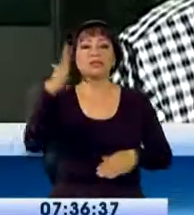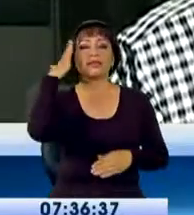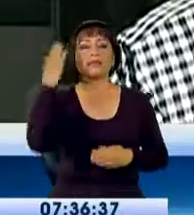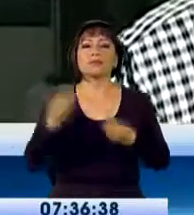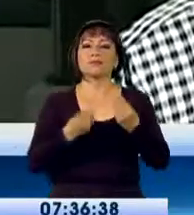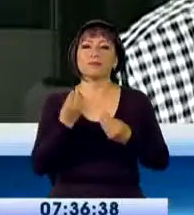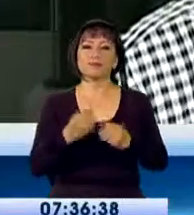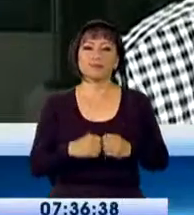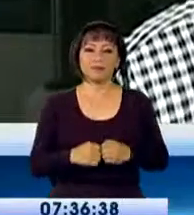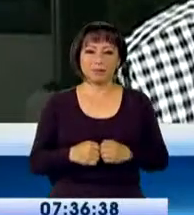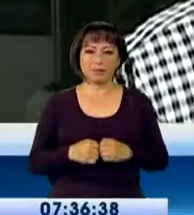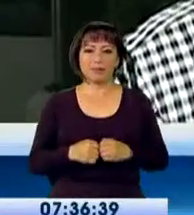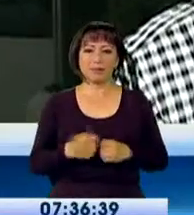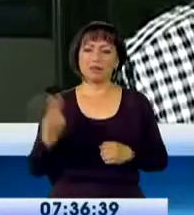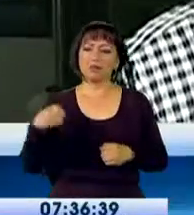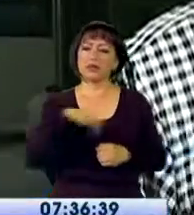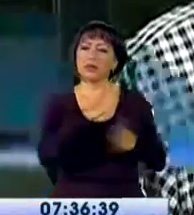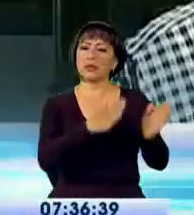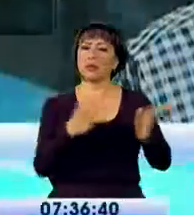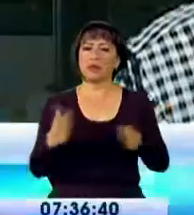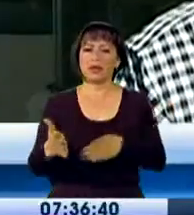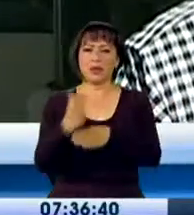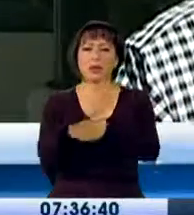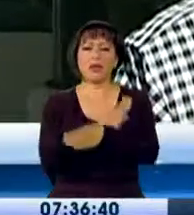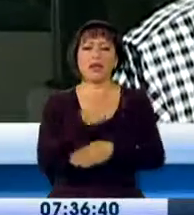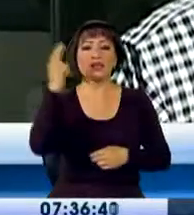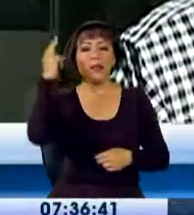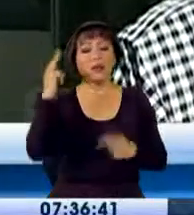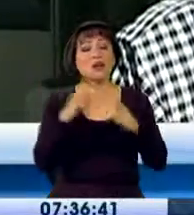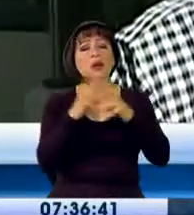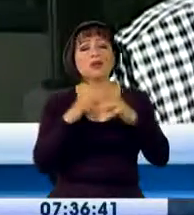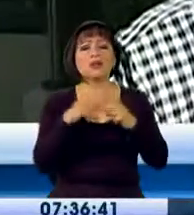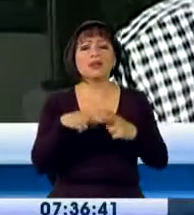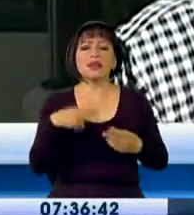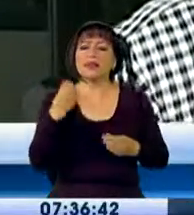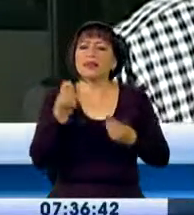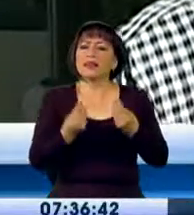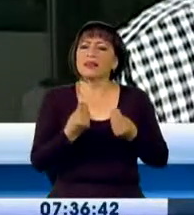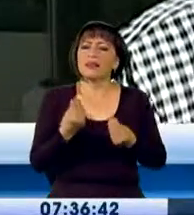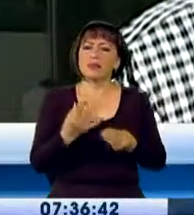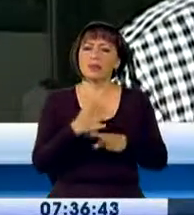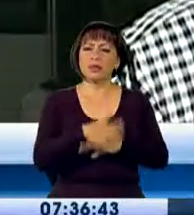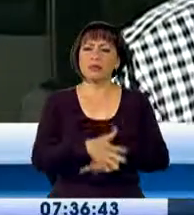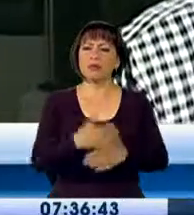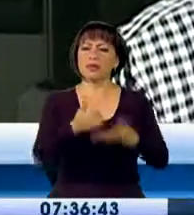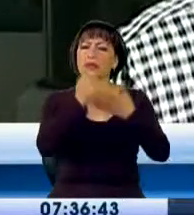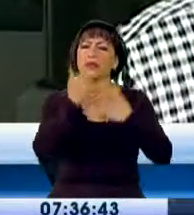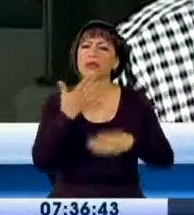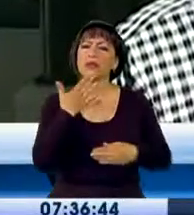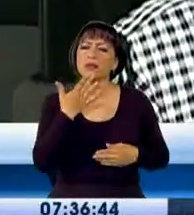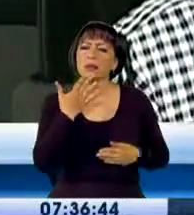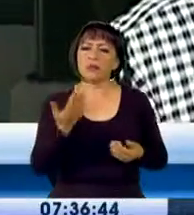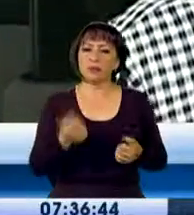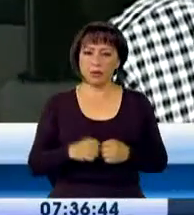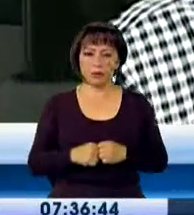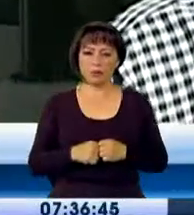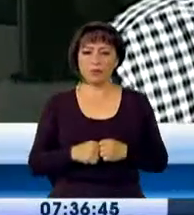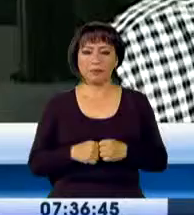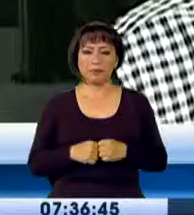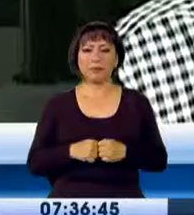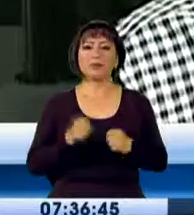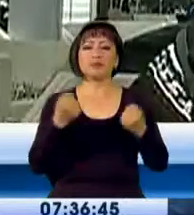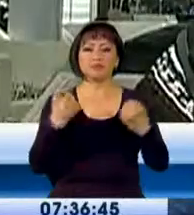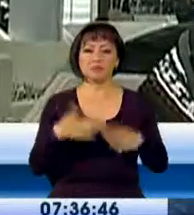que nuestra gente esté preparada y conocer de primera mano lo que el ente de control pues, y de ayuda pública pues, nos pueda